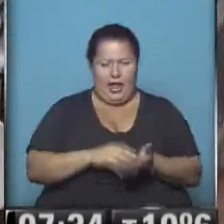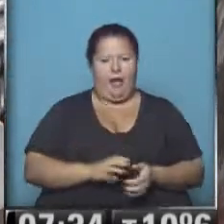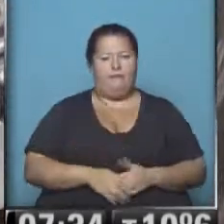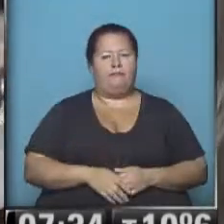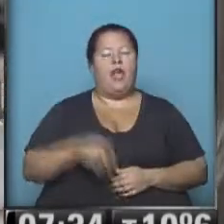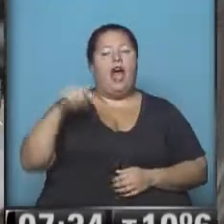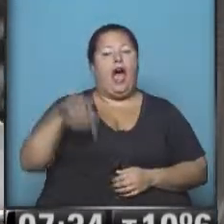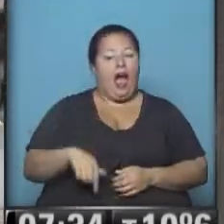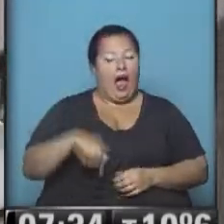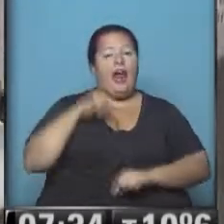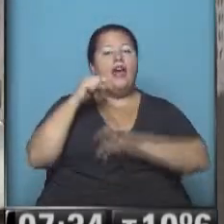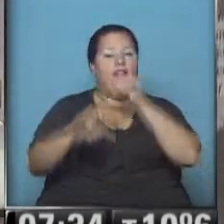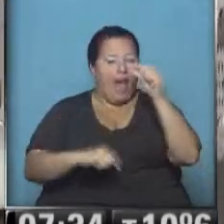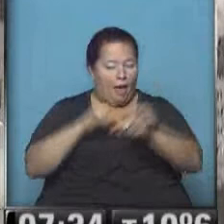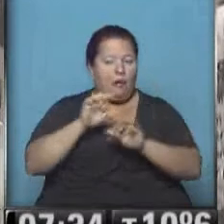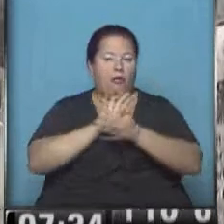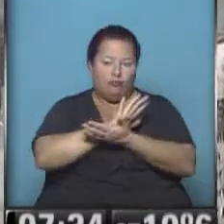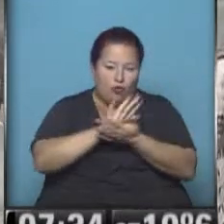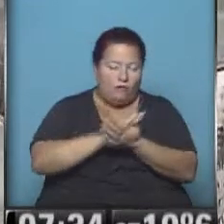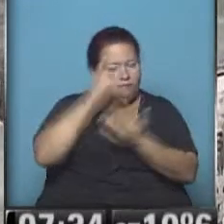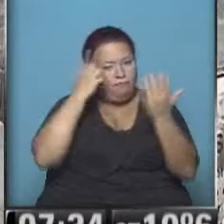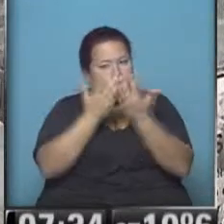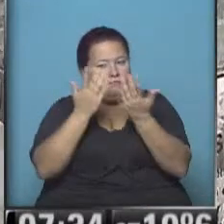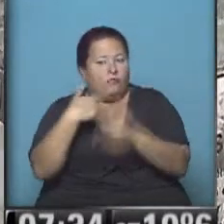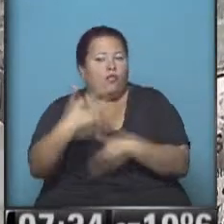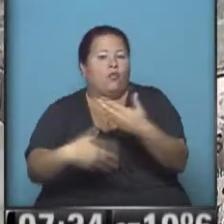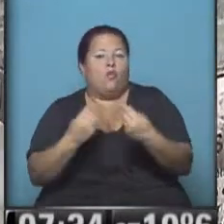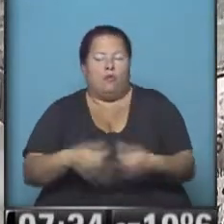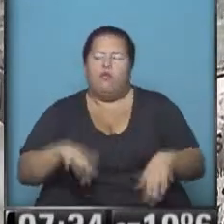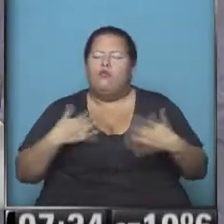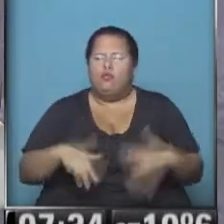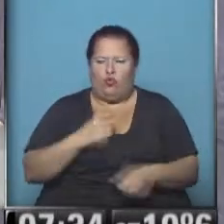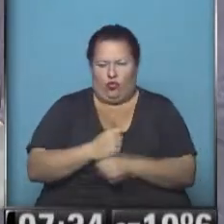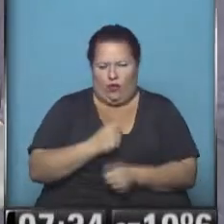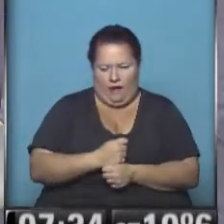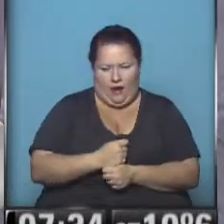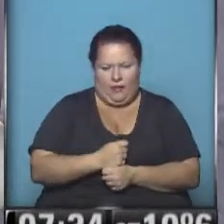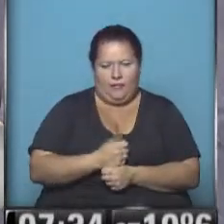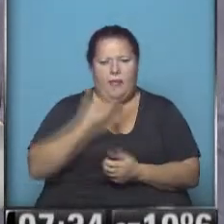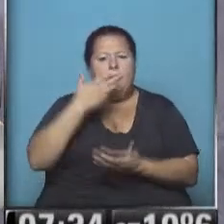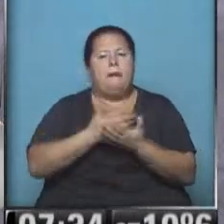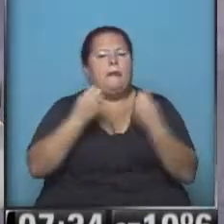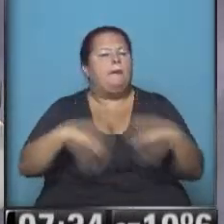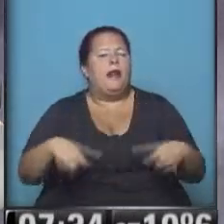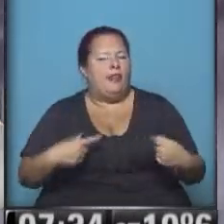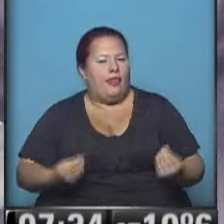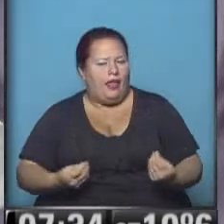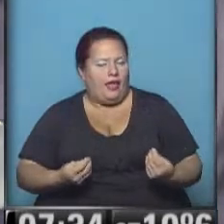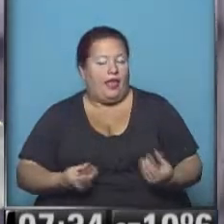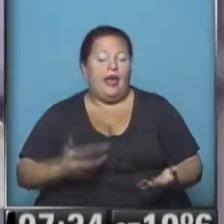ahora de a poco nos vamos ordenando y vamos evaluando todo lo que hay que hacer que es muchísimo que documentación se perdió